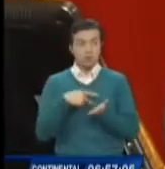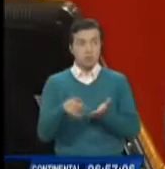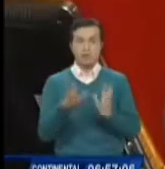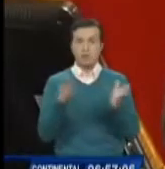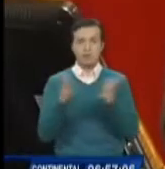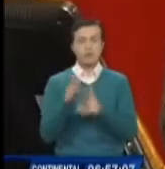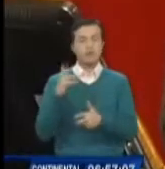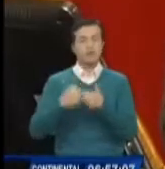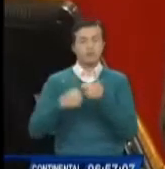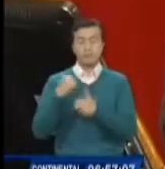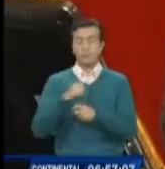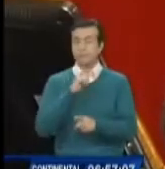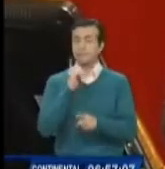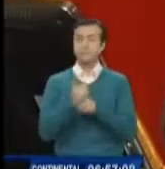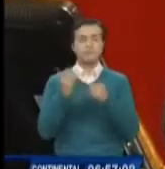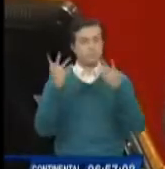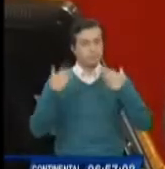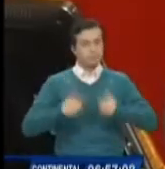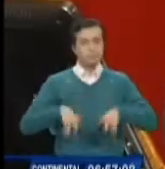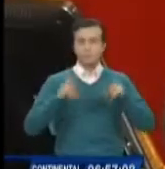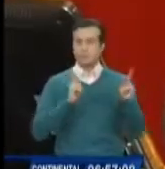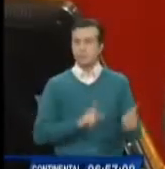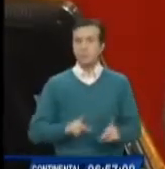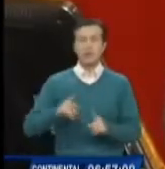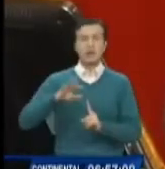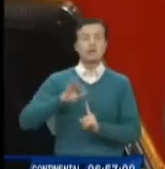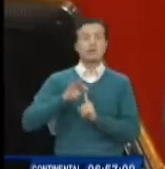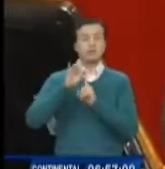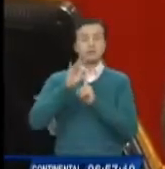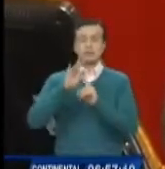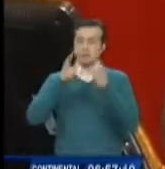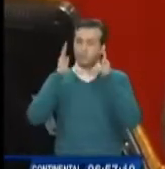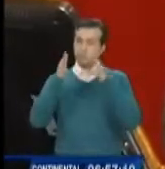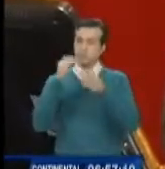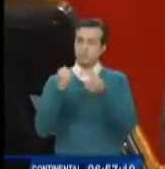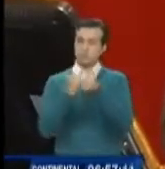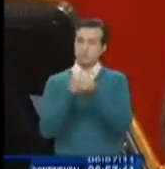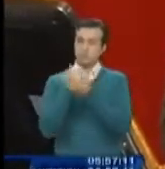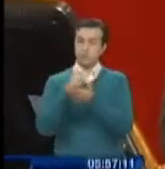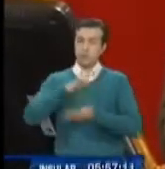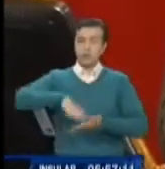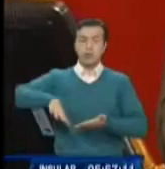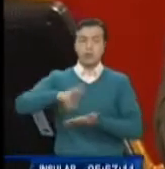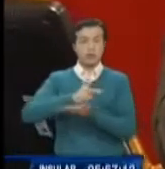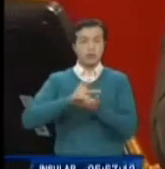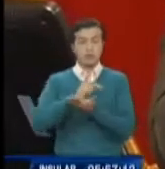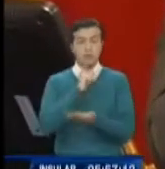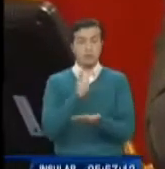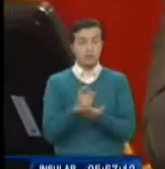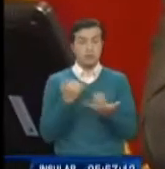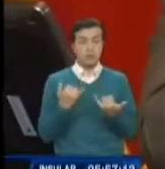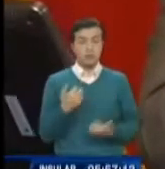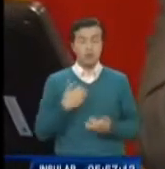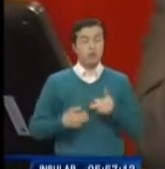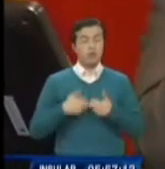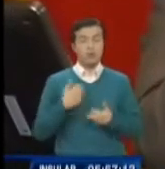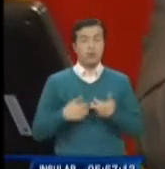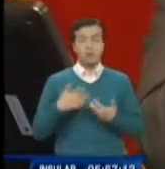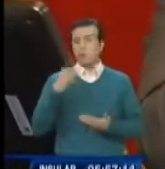nivel de frontera. Por eso hemos aplicado planes especiales para reactivar la economía del Carchi. Pero que nadie se engañe, aquí el problema